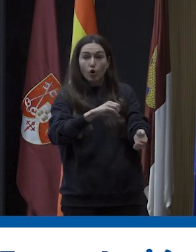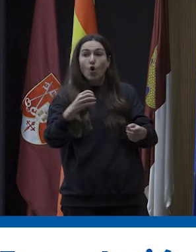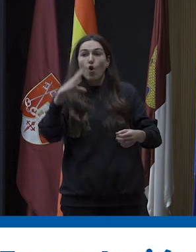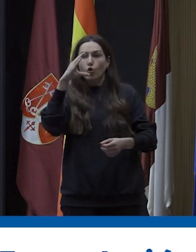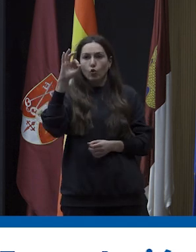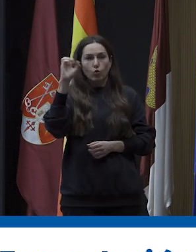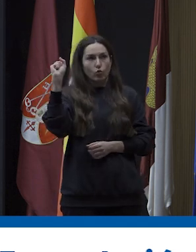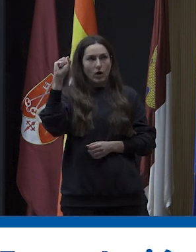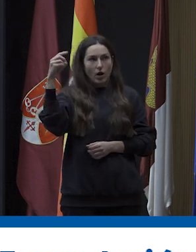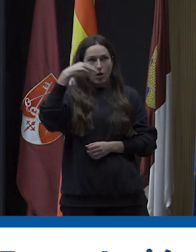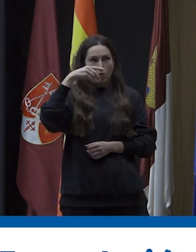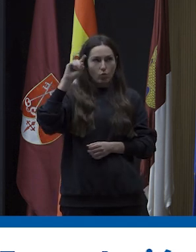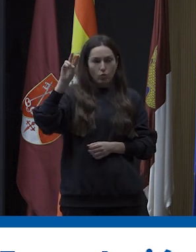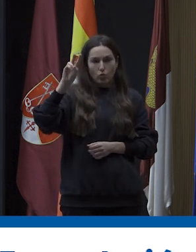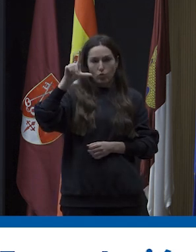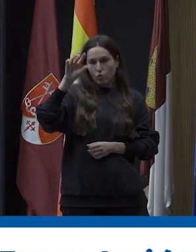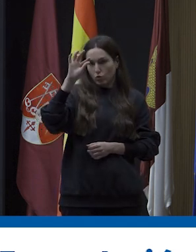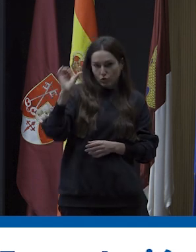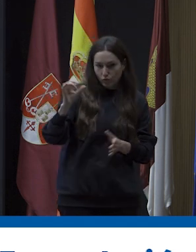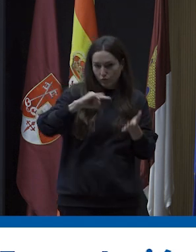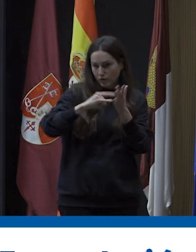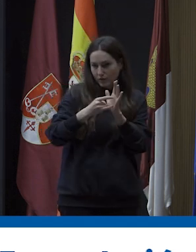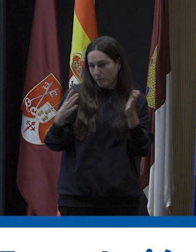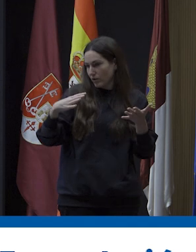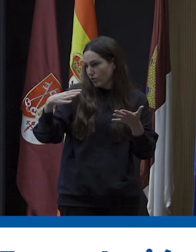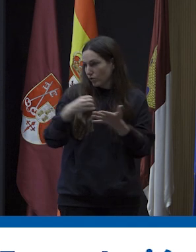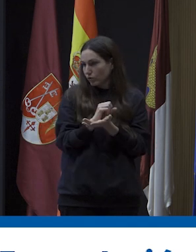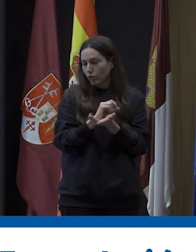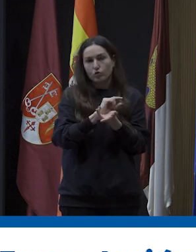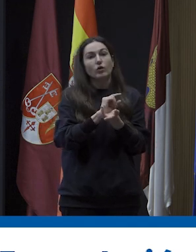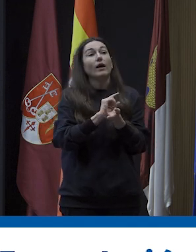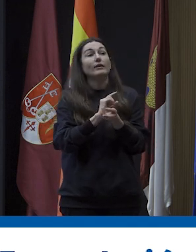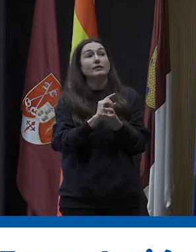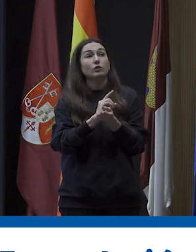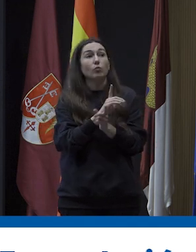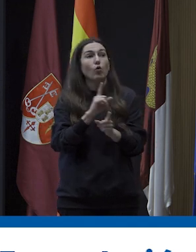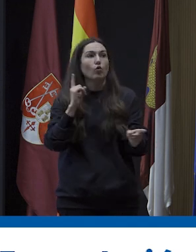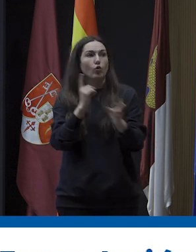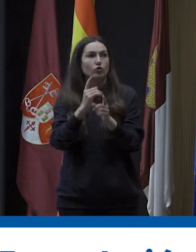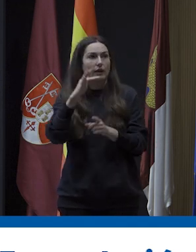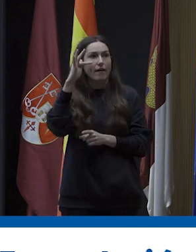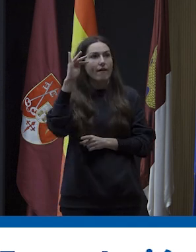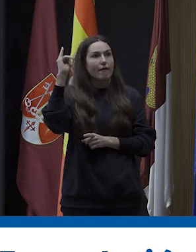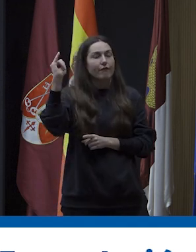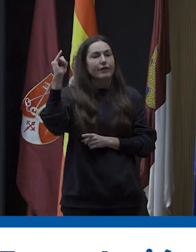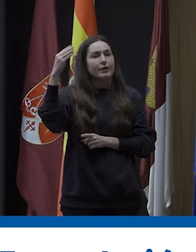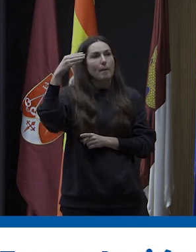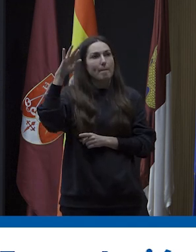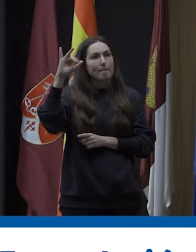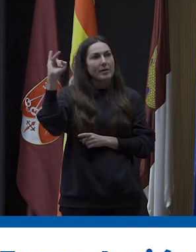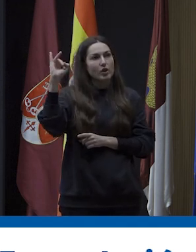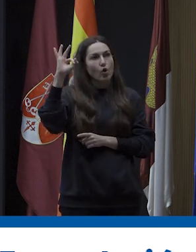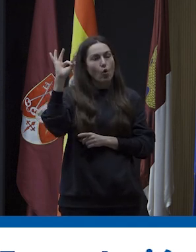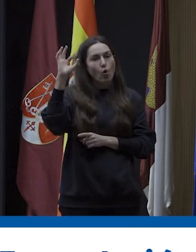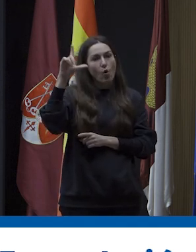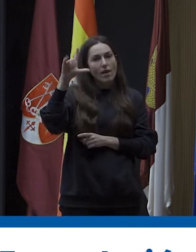los sistemas biológicos, tenemos el contrario, la fibrinolisis, que lo que hace es también con sustancias que tenemos en la